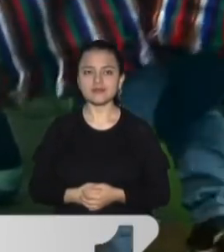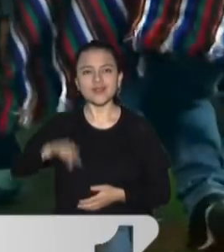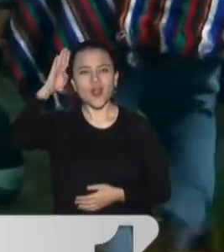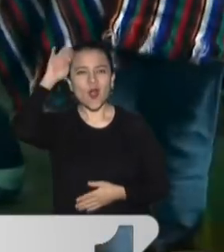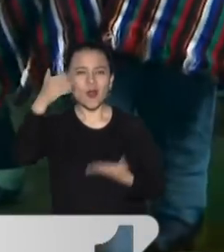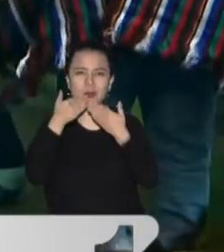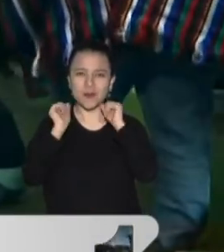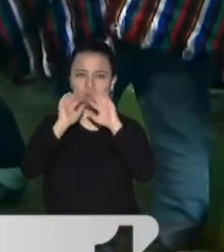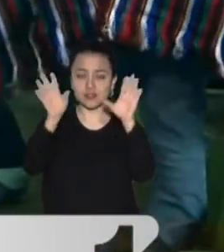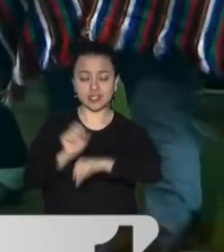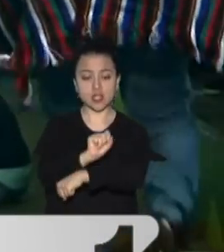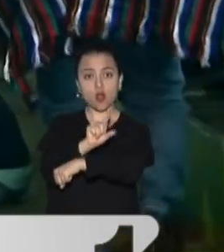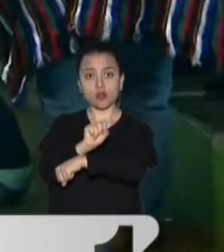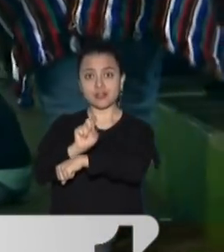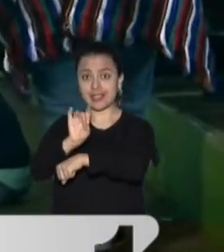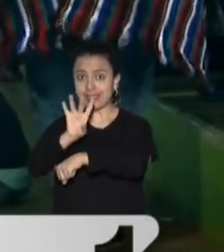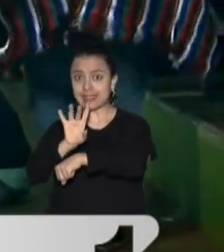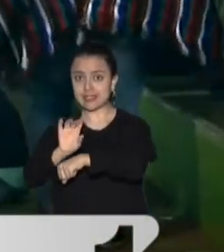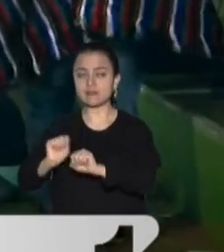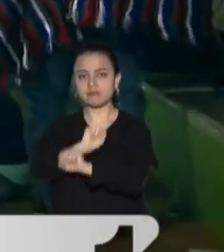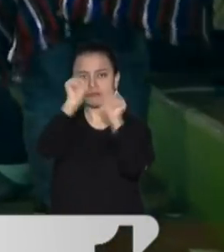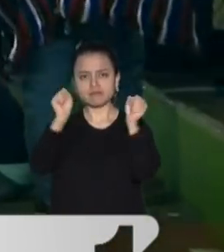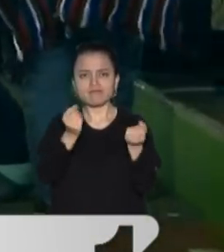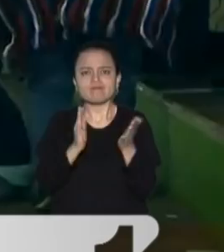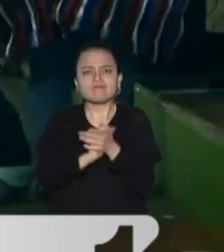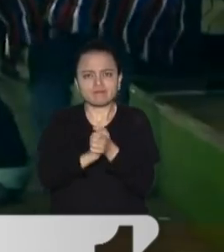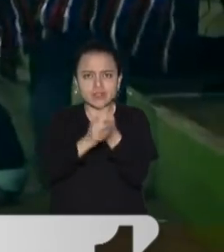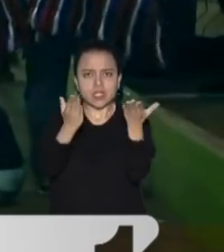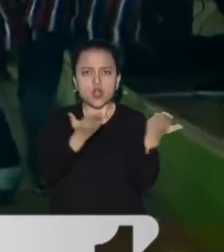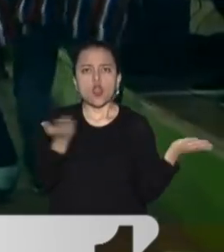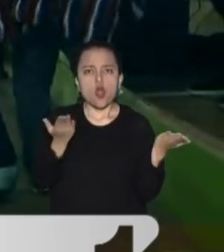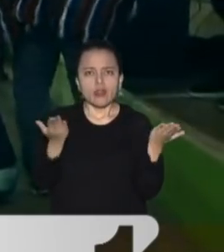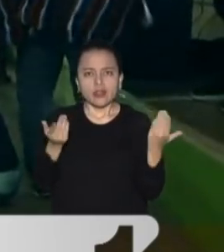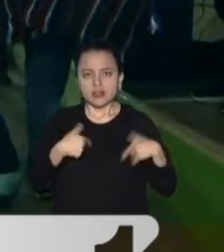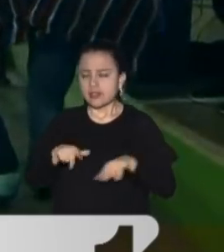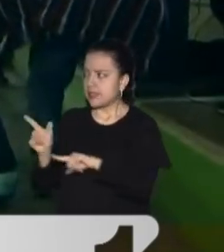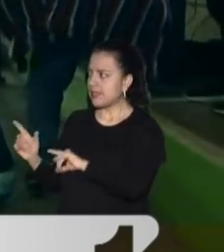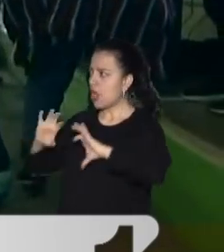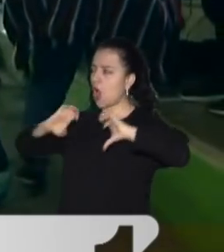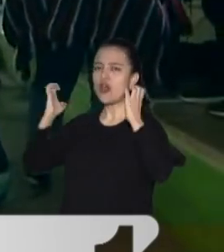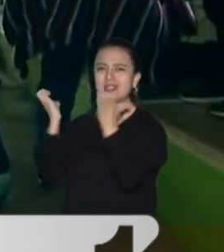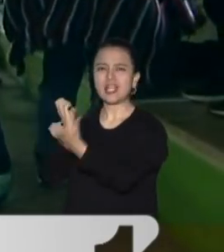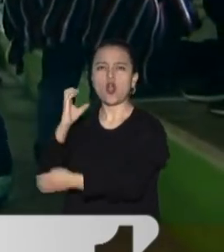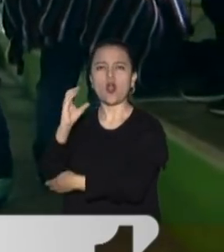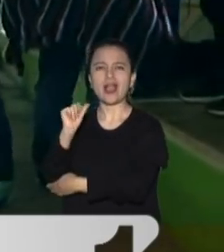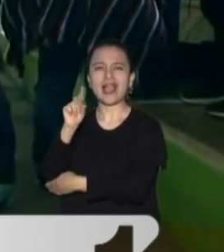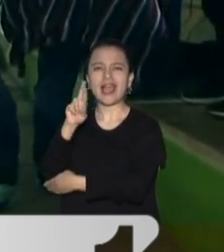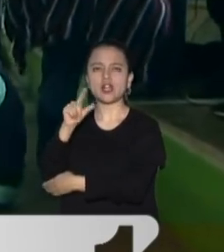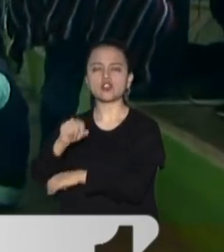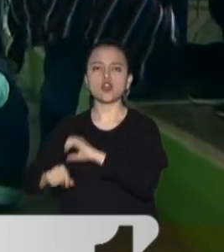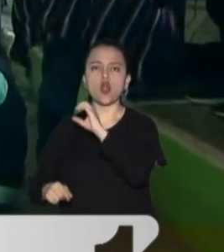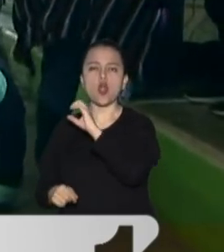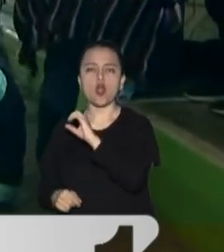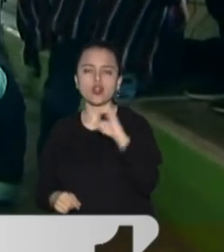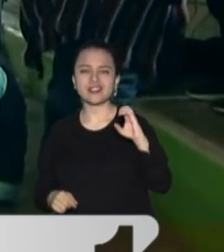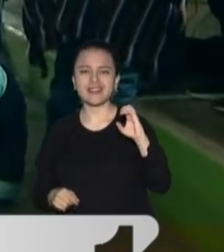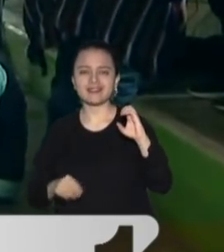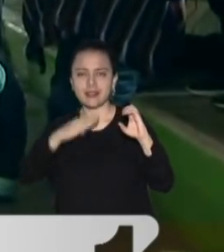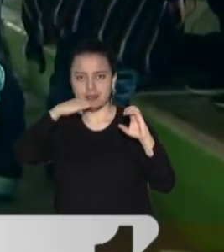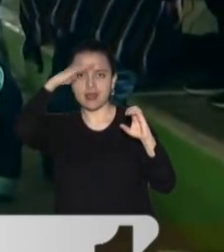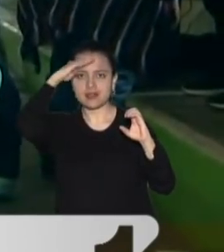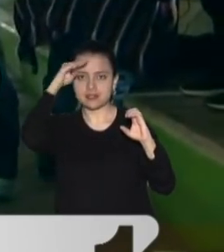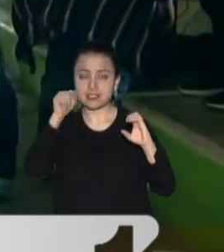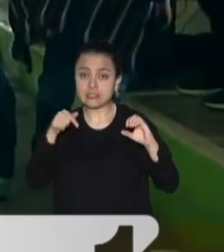Hola, buenos días. A las 11 y 15 de la mañana los saludo desde el Coliseo Carlos Mauro Hoyos, esto en el occidente de Medellín, en donde todavía